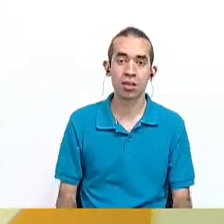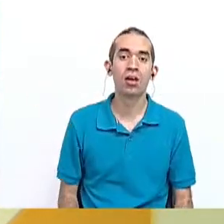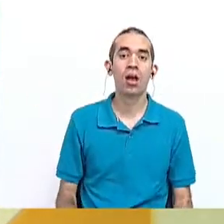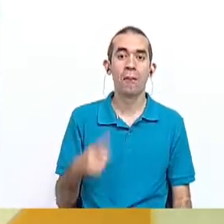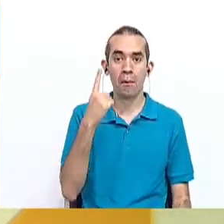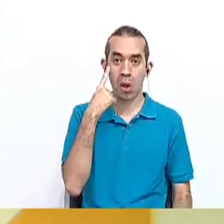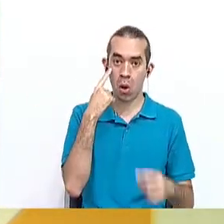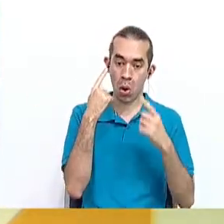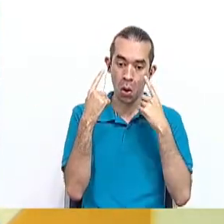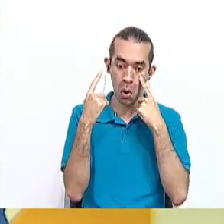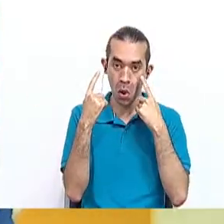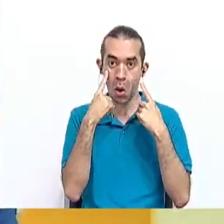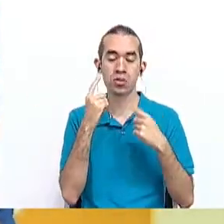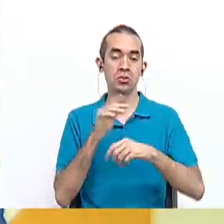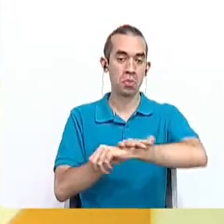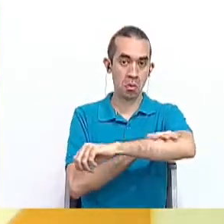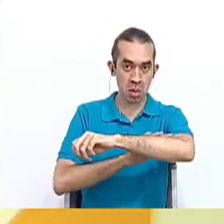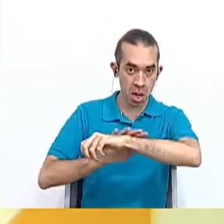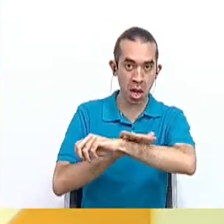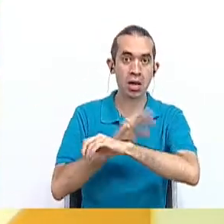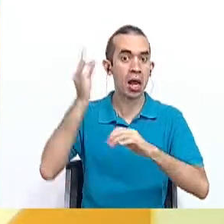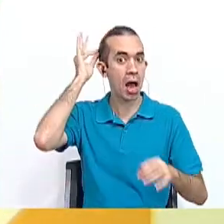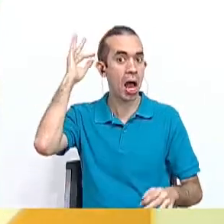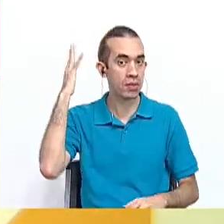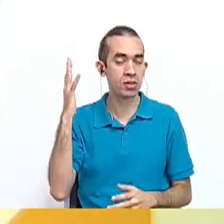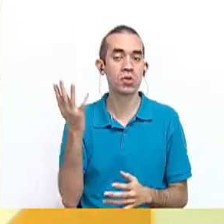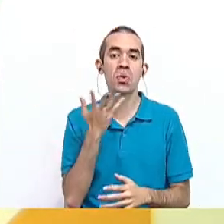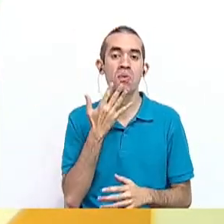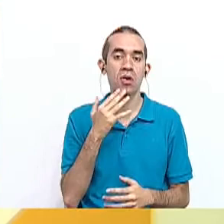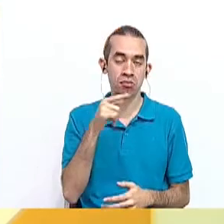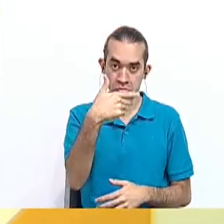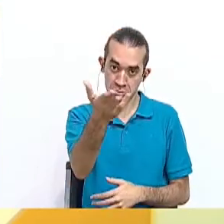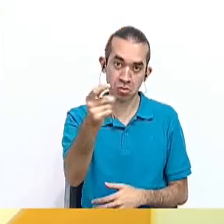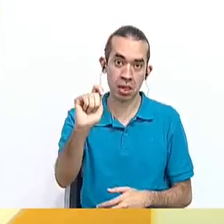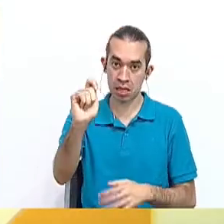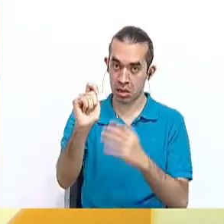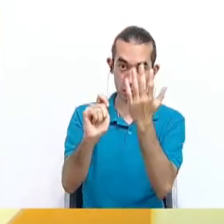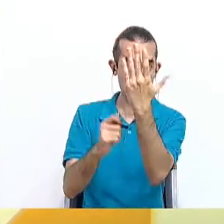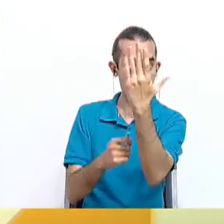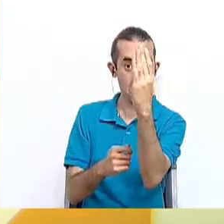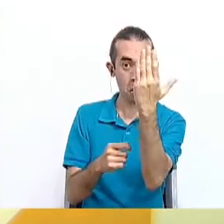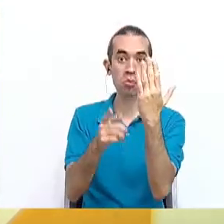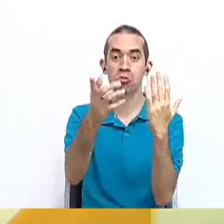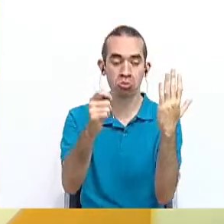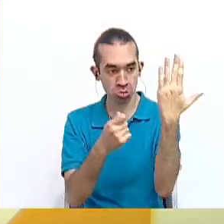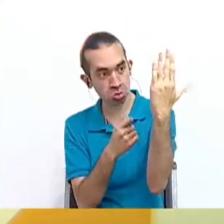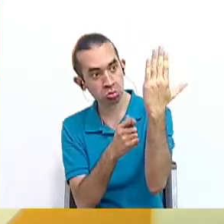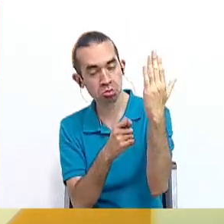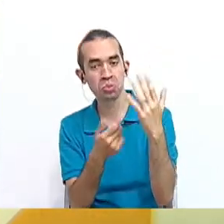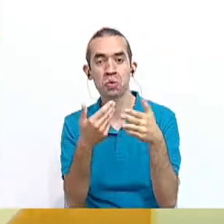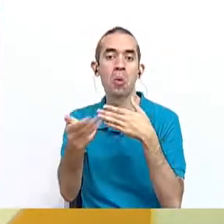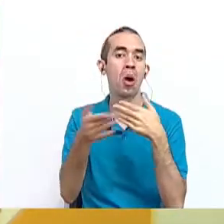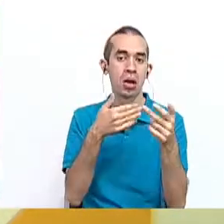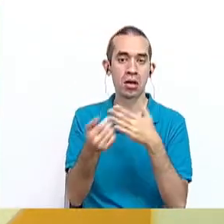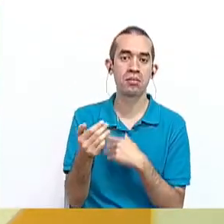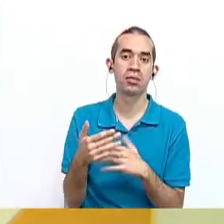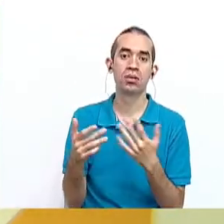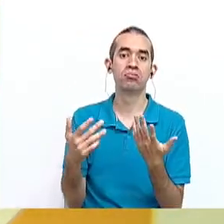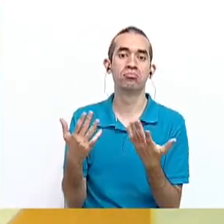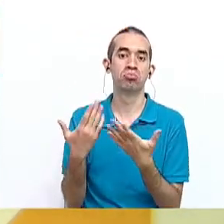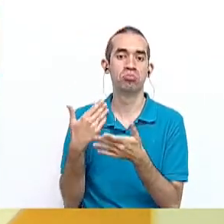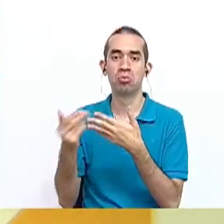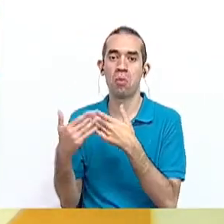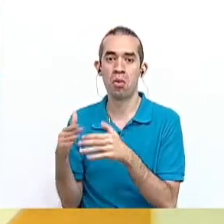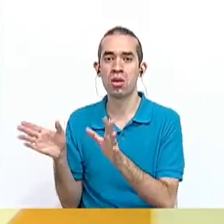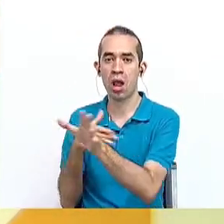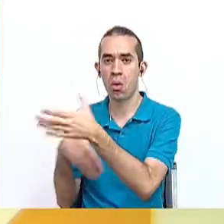su cabello. Vamos a ver, les invito a buscar un espejo en su casa. Busquen un espejo, ahí el que tengan, el de la cómoda, algún